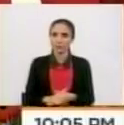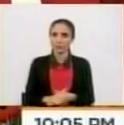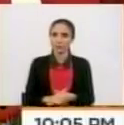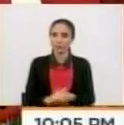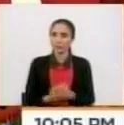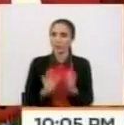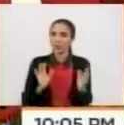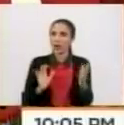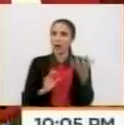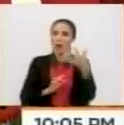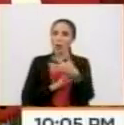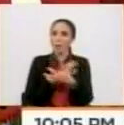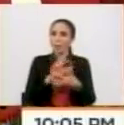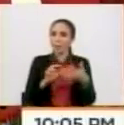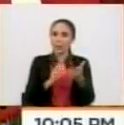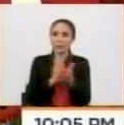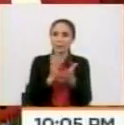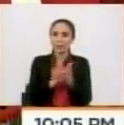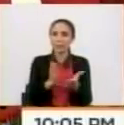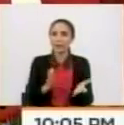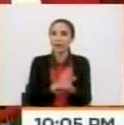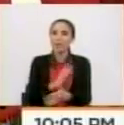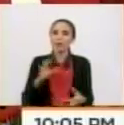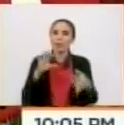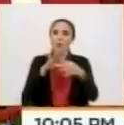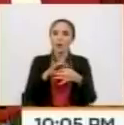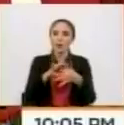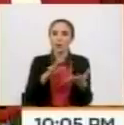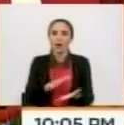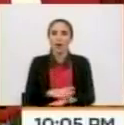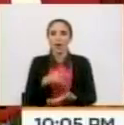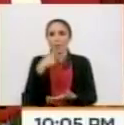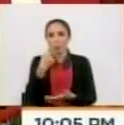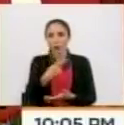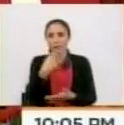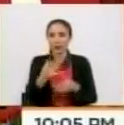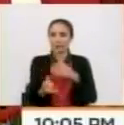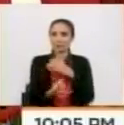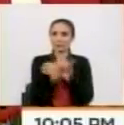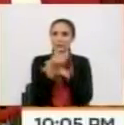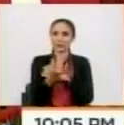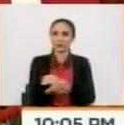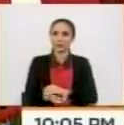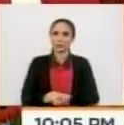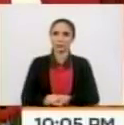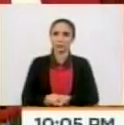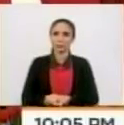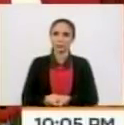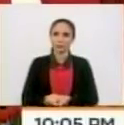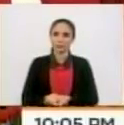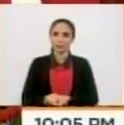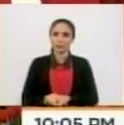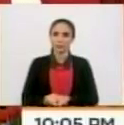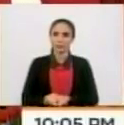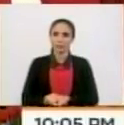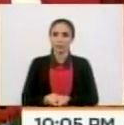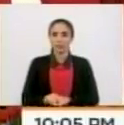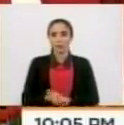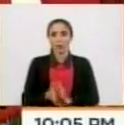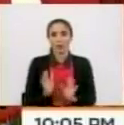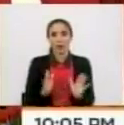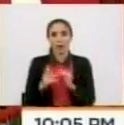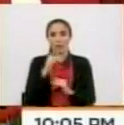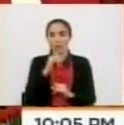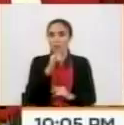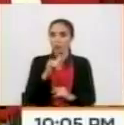el arte de la simulación y el engaño. Entonces, la política es, si A es igual a B, así nos dijo, igual a B y